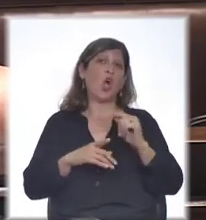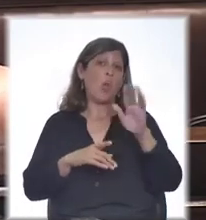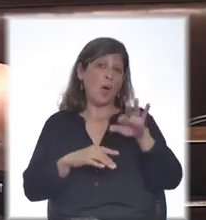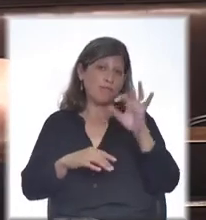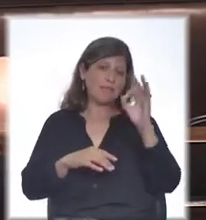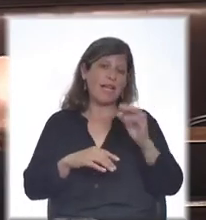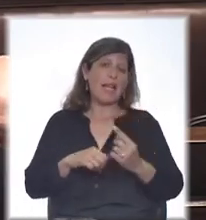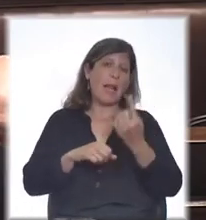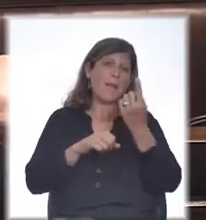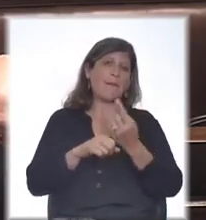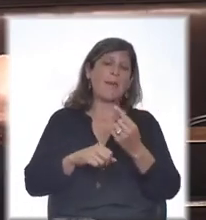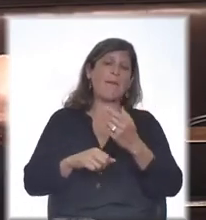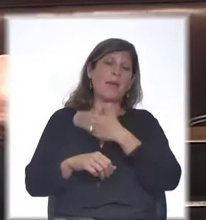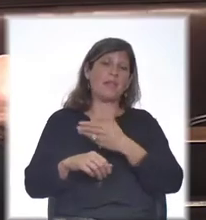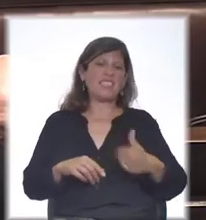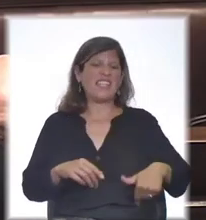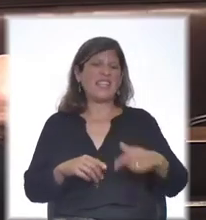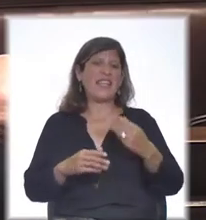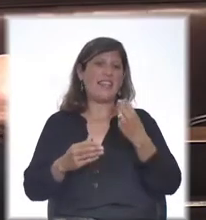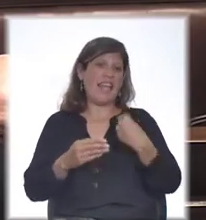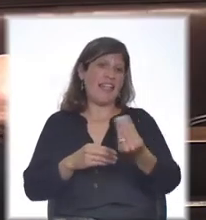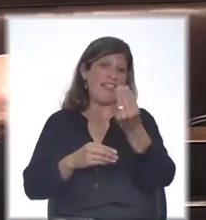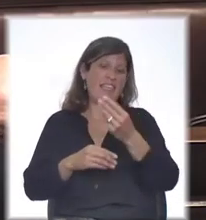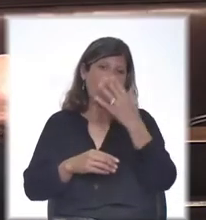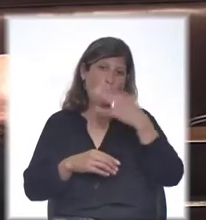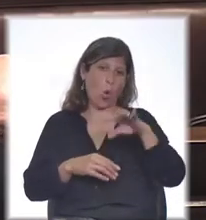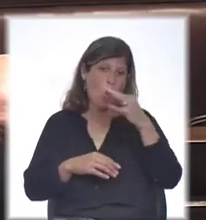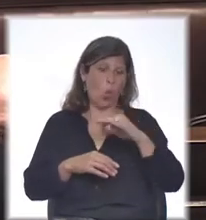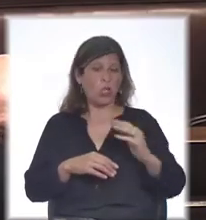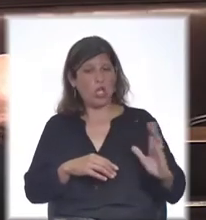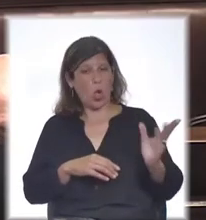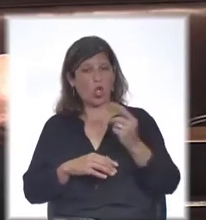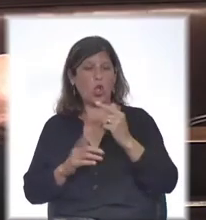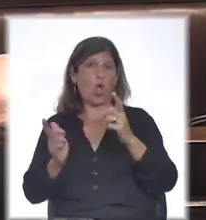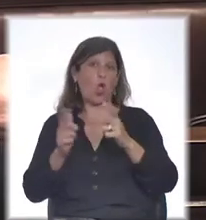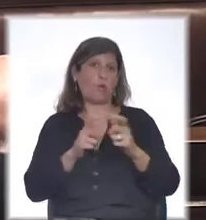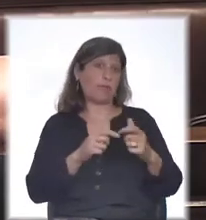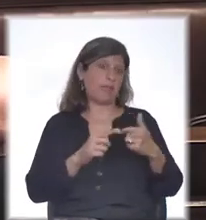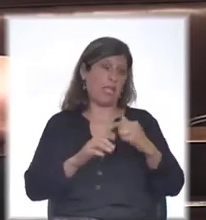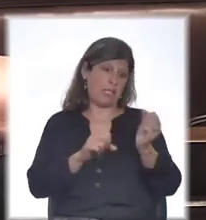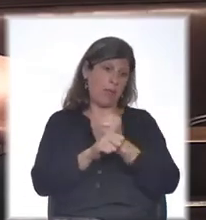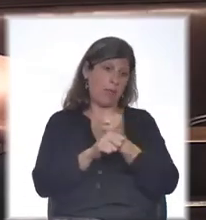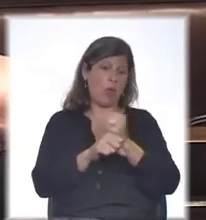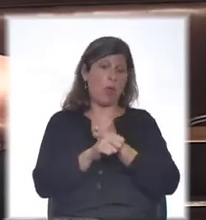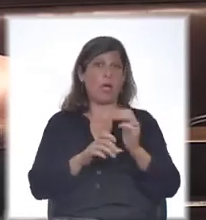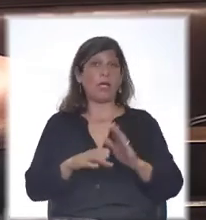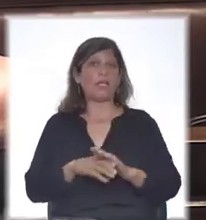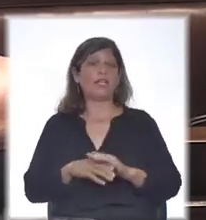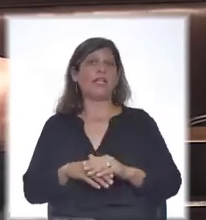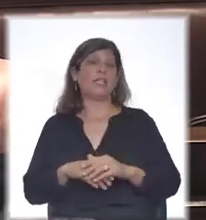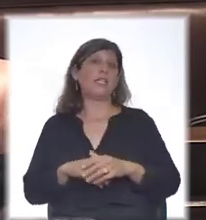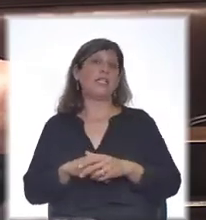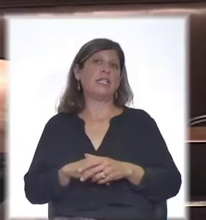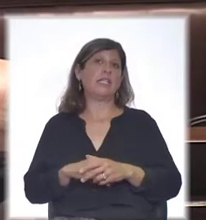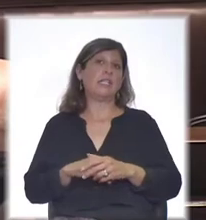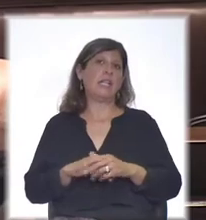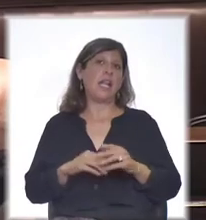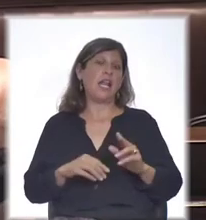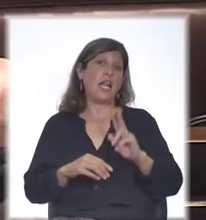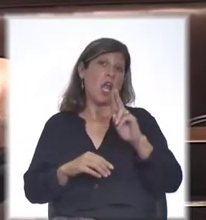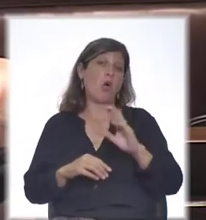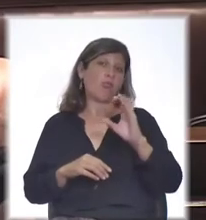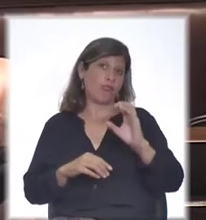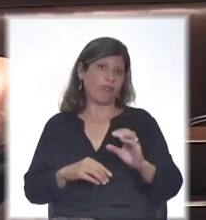presidente, con un candidato único a todos los partidos que se legalizaban, que era el Partido Nacional, el Partido Colorado y la Unión Cívica, no el Frente Amplio. Y